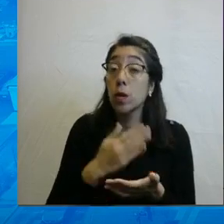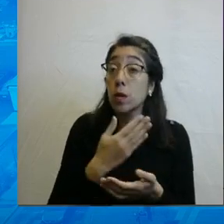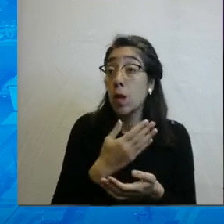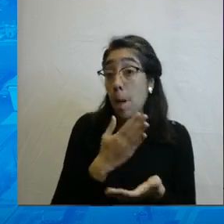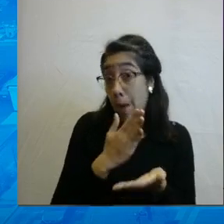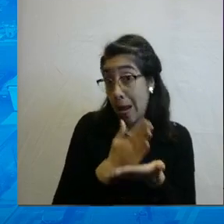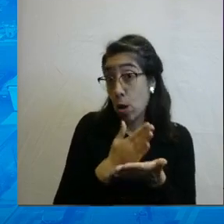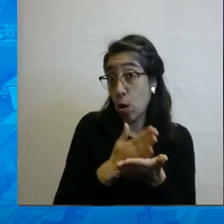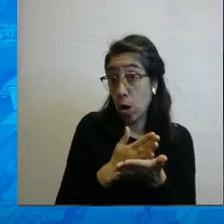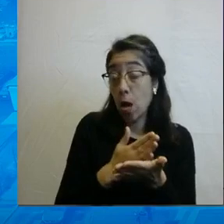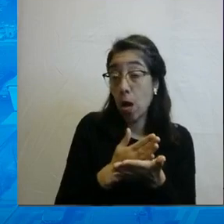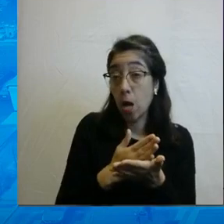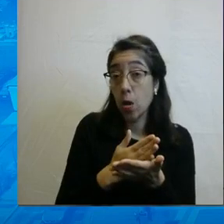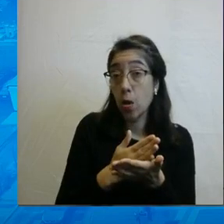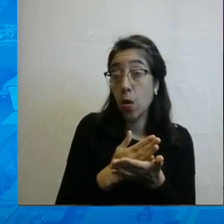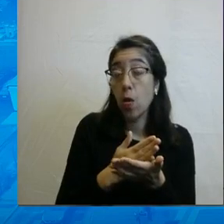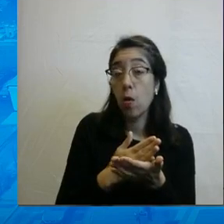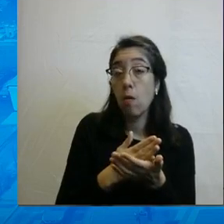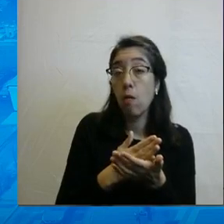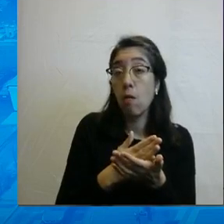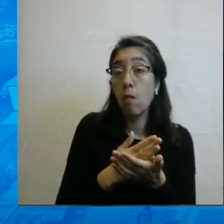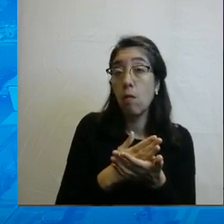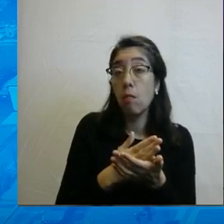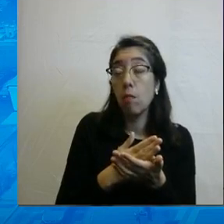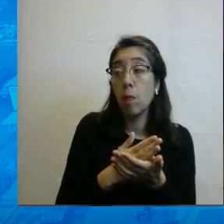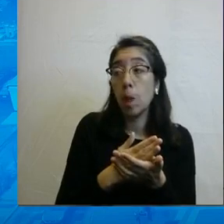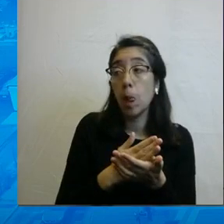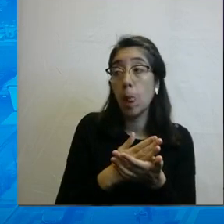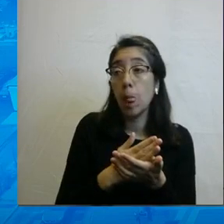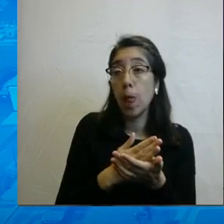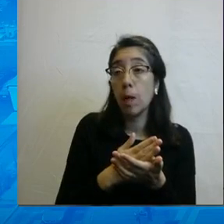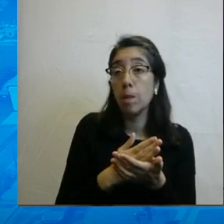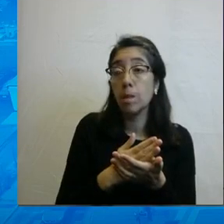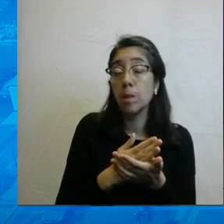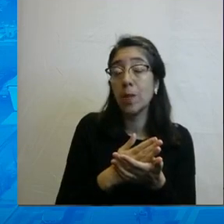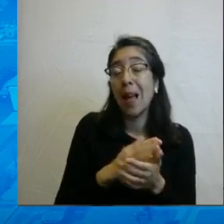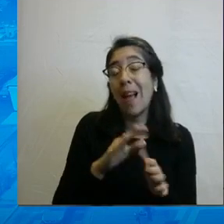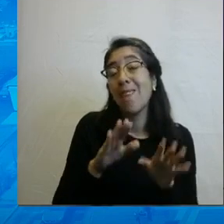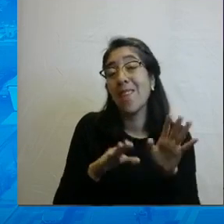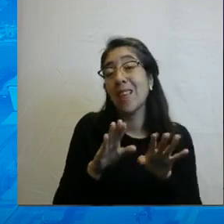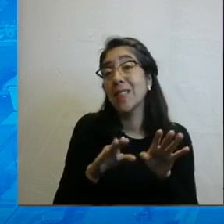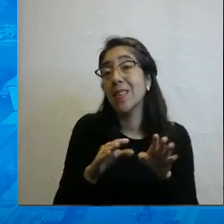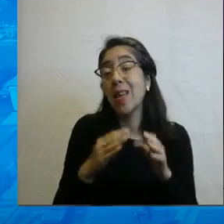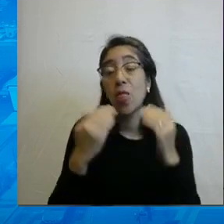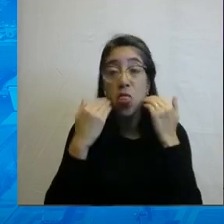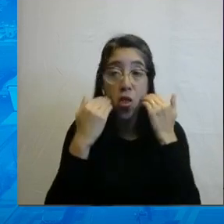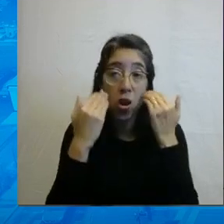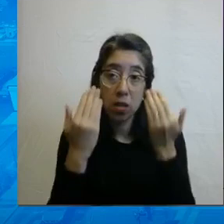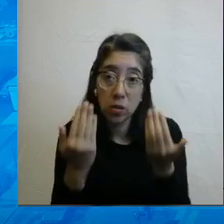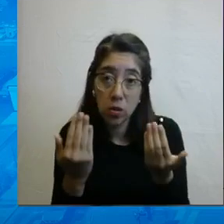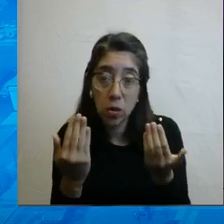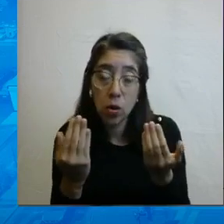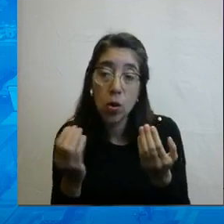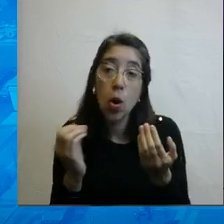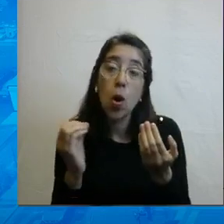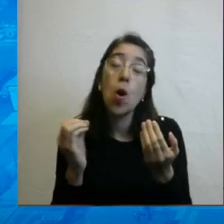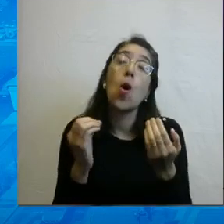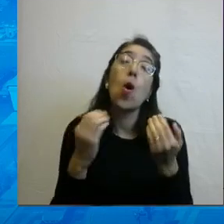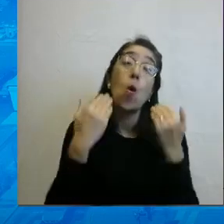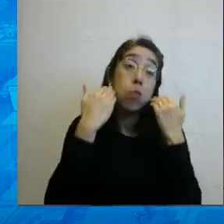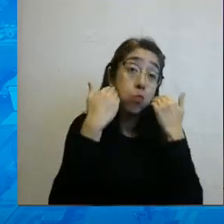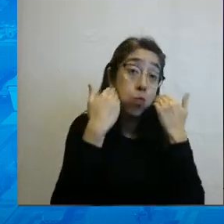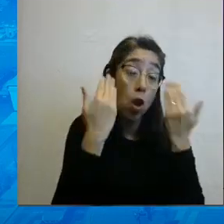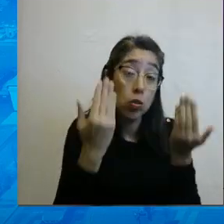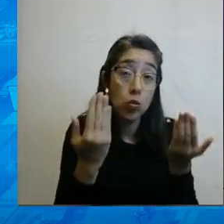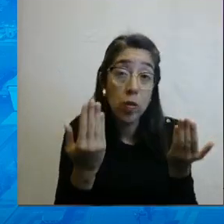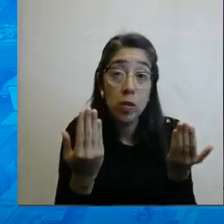el centro, digamos particularmente, debiese salir por una donación o por el contrario puede ser incluso una subvención del municipio hacia